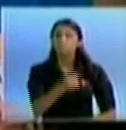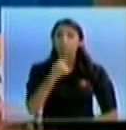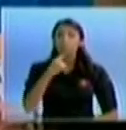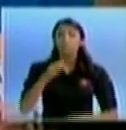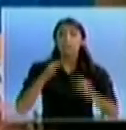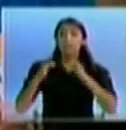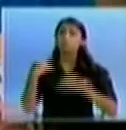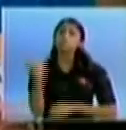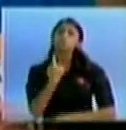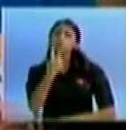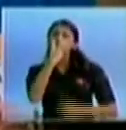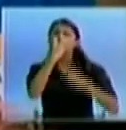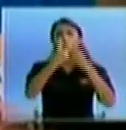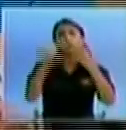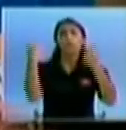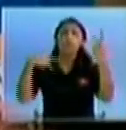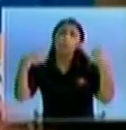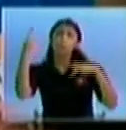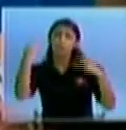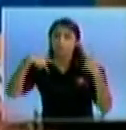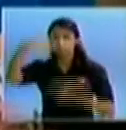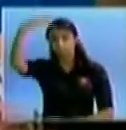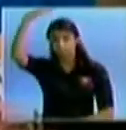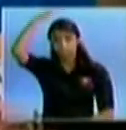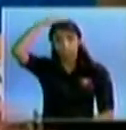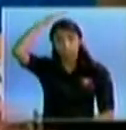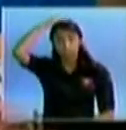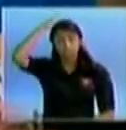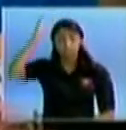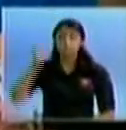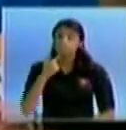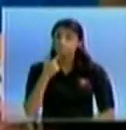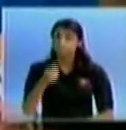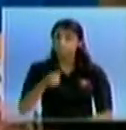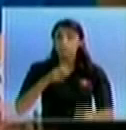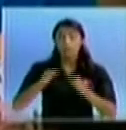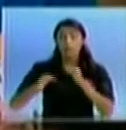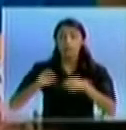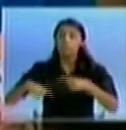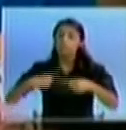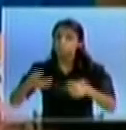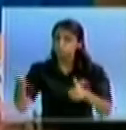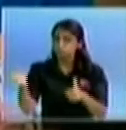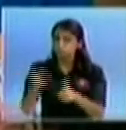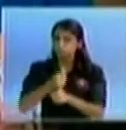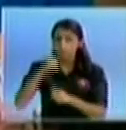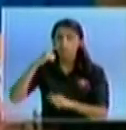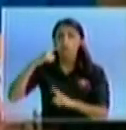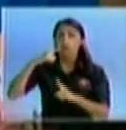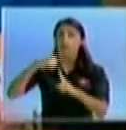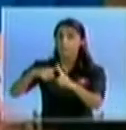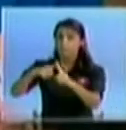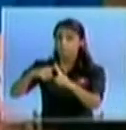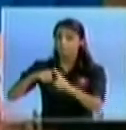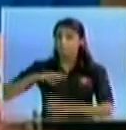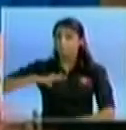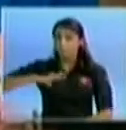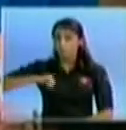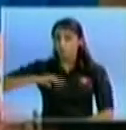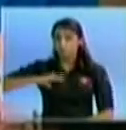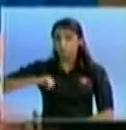un recorrido por el sector y luego de identificarlo, bueno, la unidad de